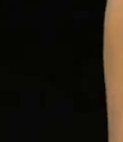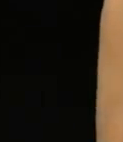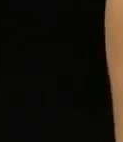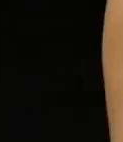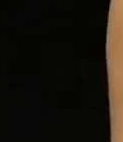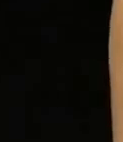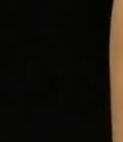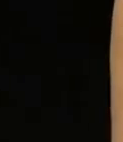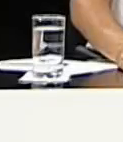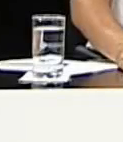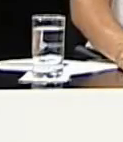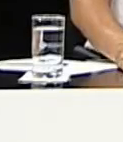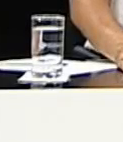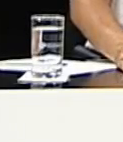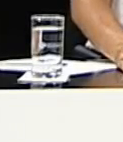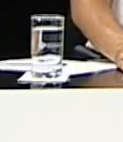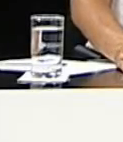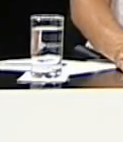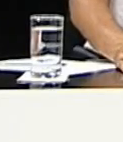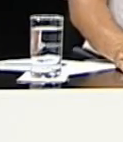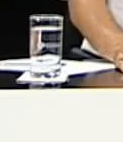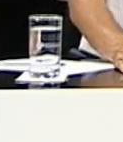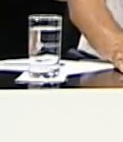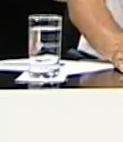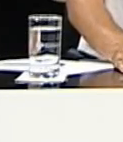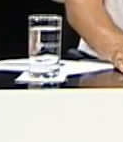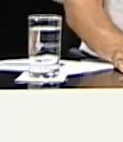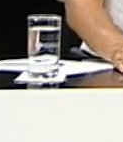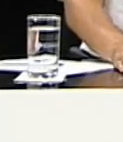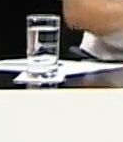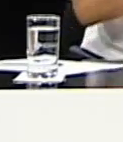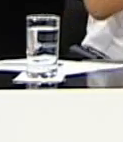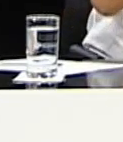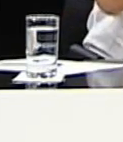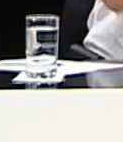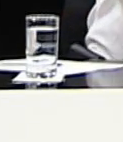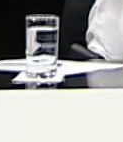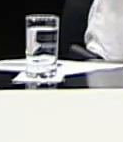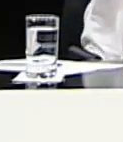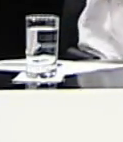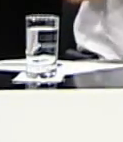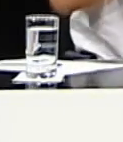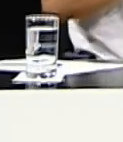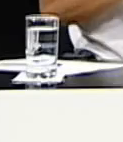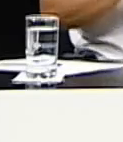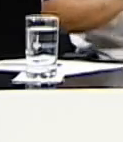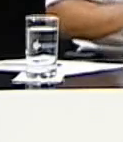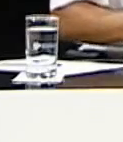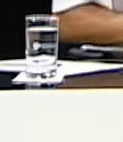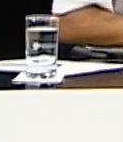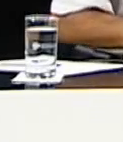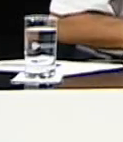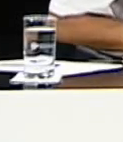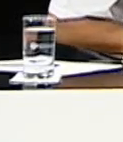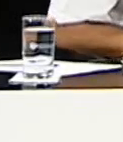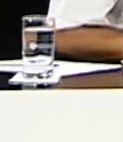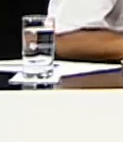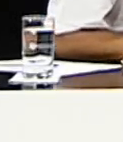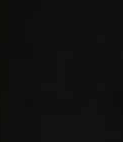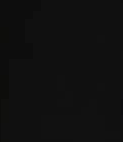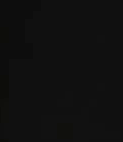historia que no ha funcionado. De una vez aprovechar este tema para picar un poquito en el panel para corregir un error